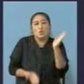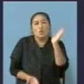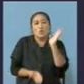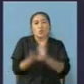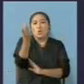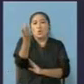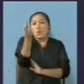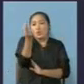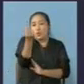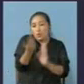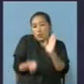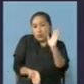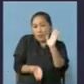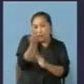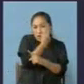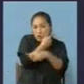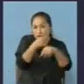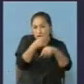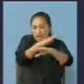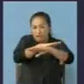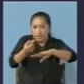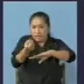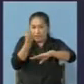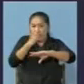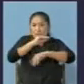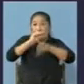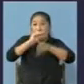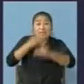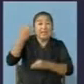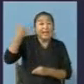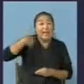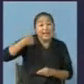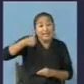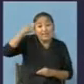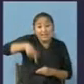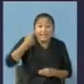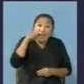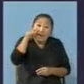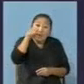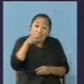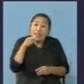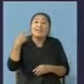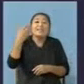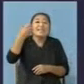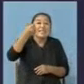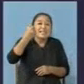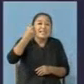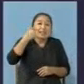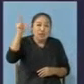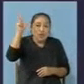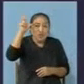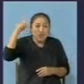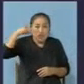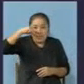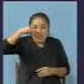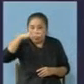60.874 pesos para no caer debajo de la línea de la pobreza y para no ser indigente,